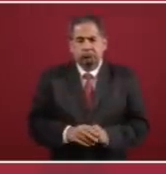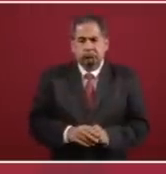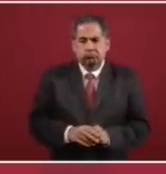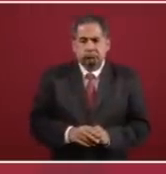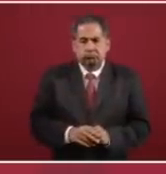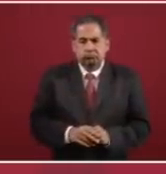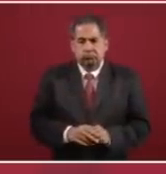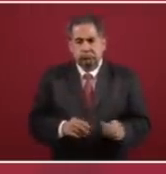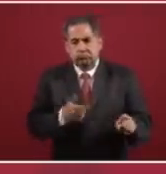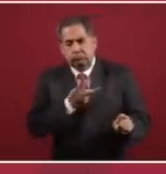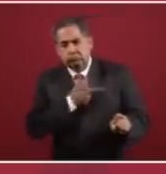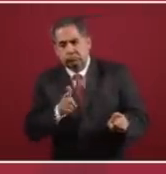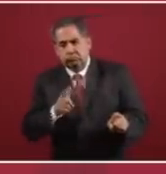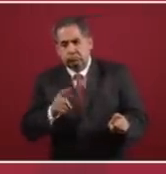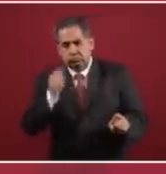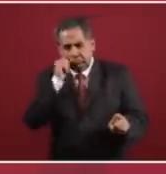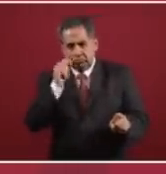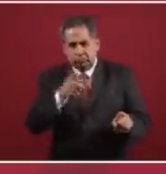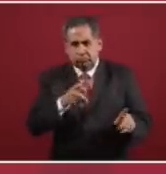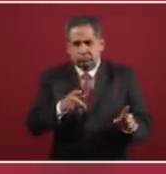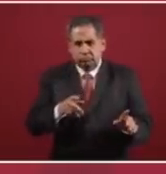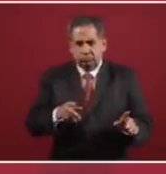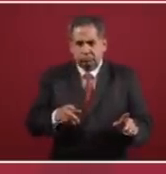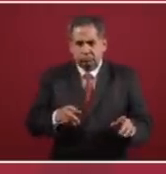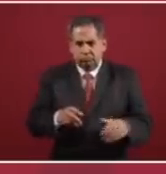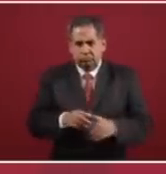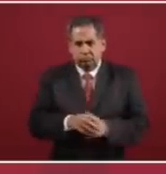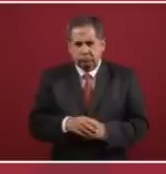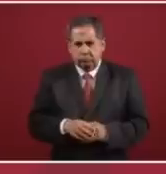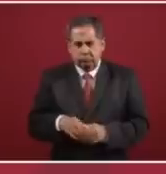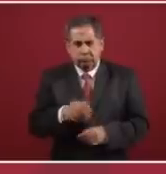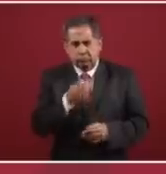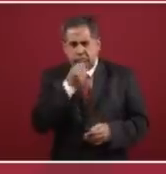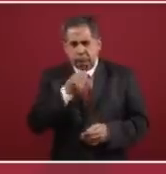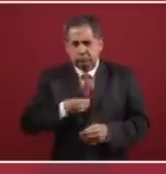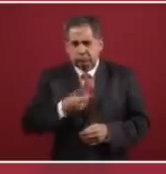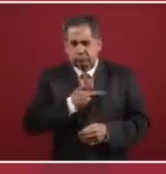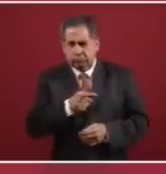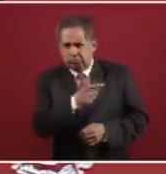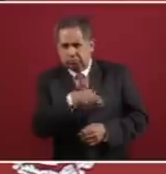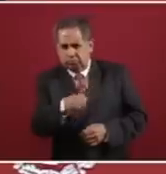que no les guste a los adversarios conservadores.